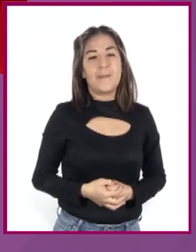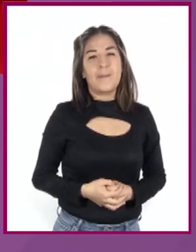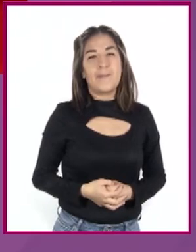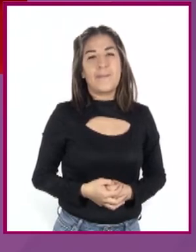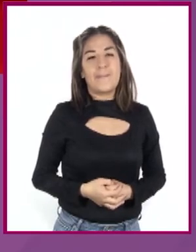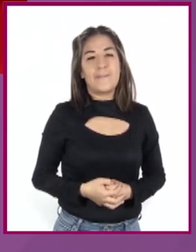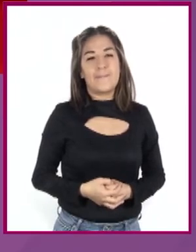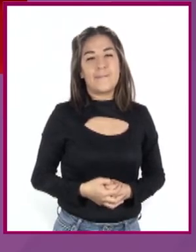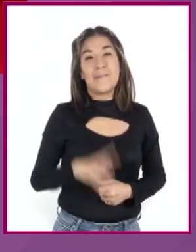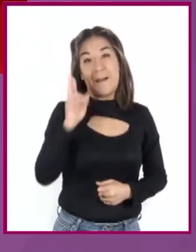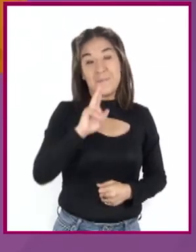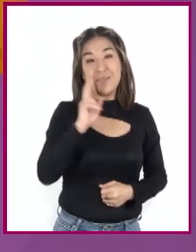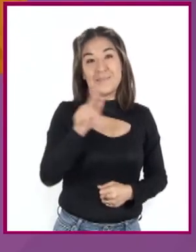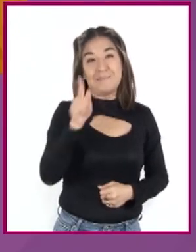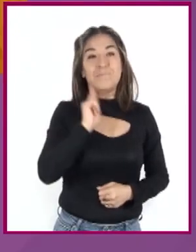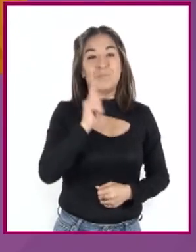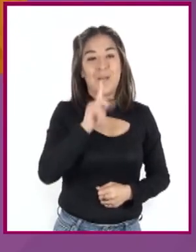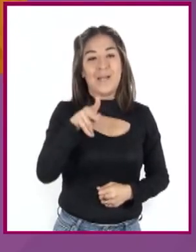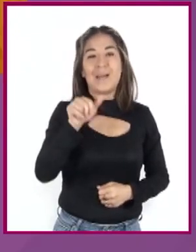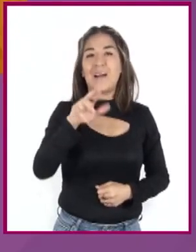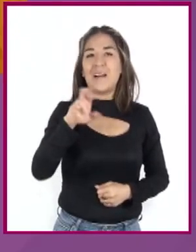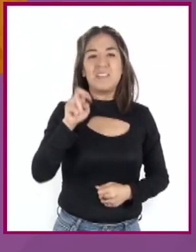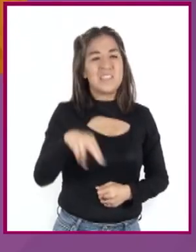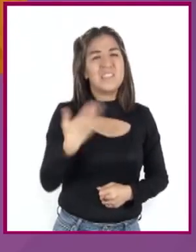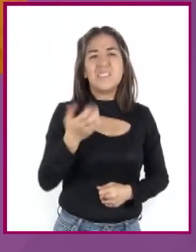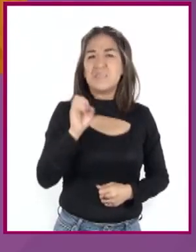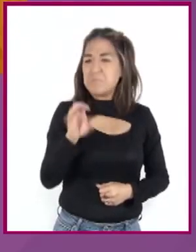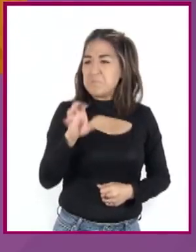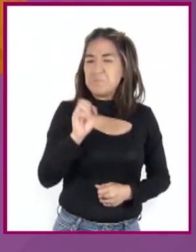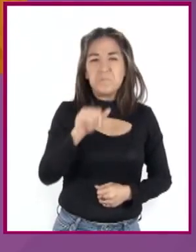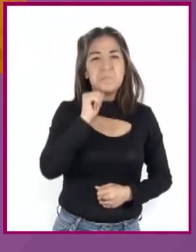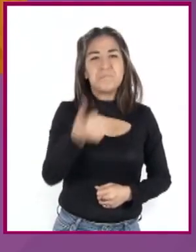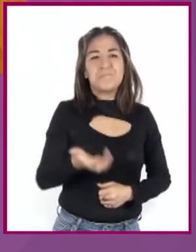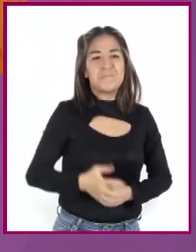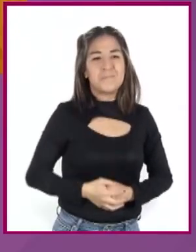Espero encontrar a Karen. No suena, ¿qué pasa?